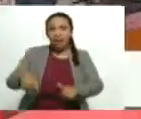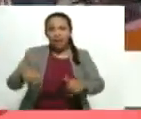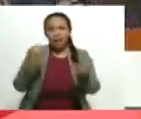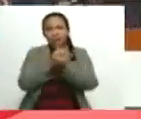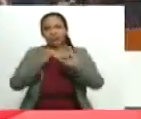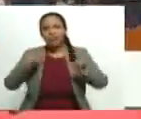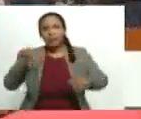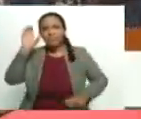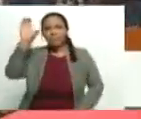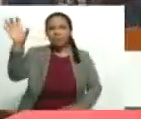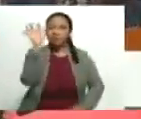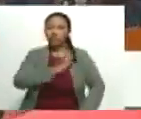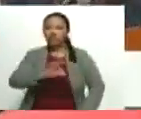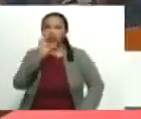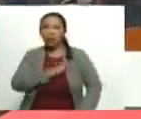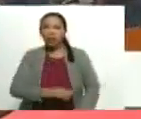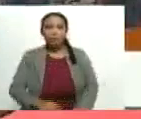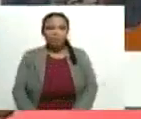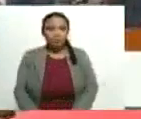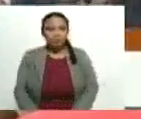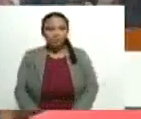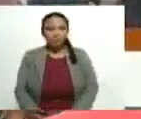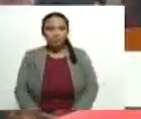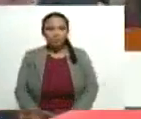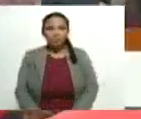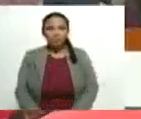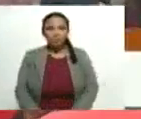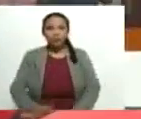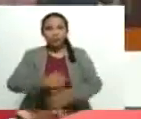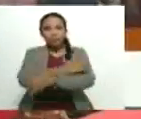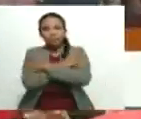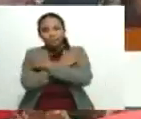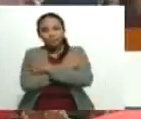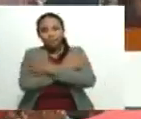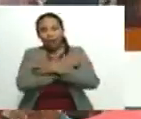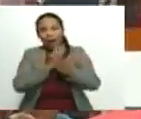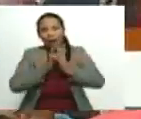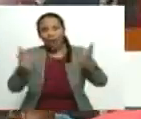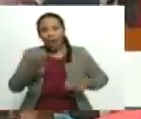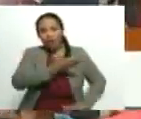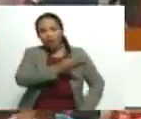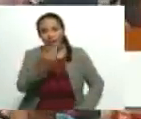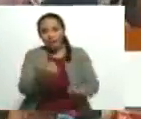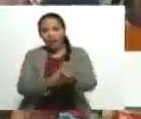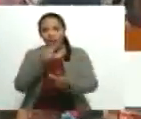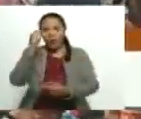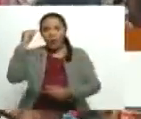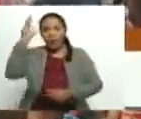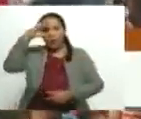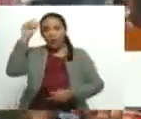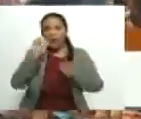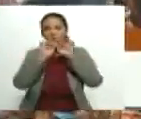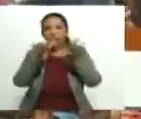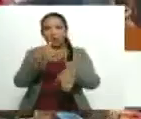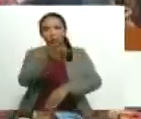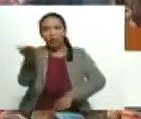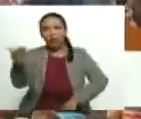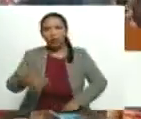y patria socialista! Un abrazo grande, hermanos y hermanas. Cuídense, Dios los bendiga.